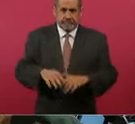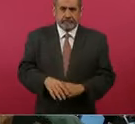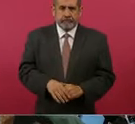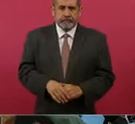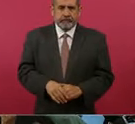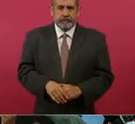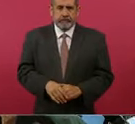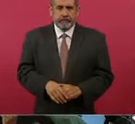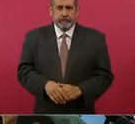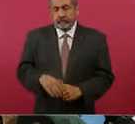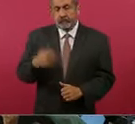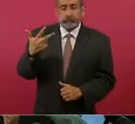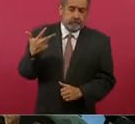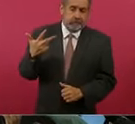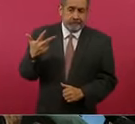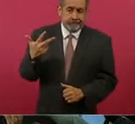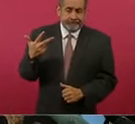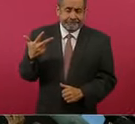8